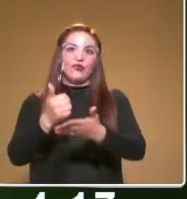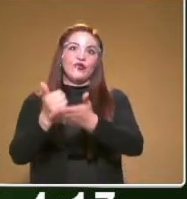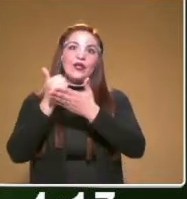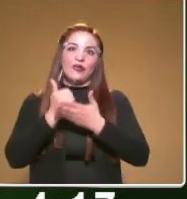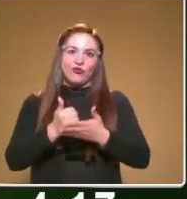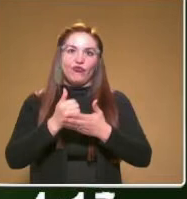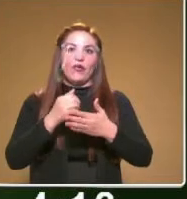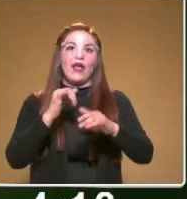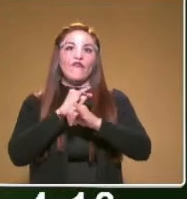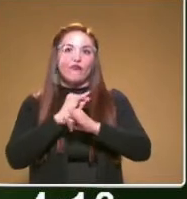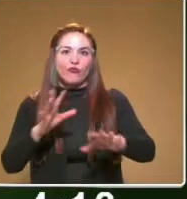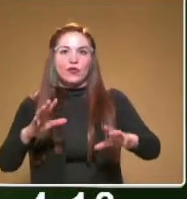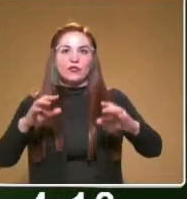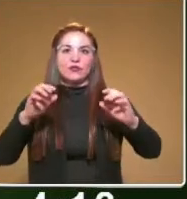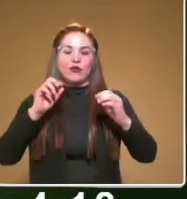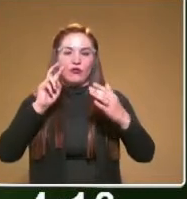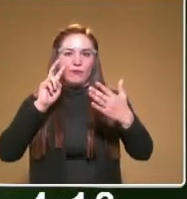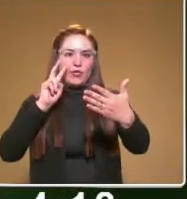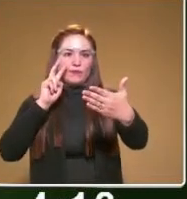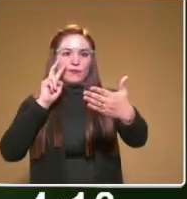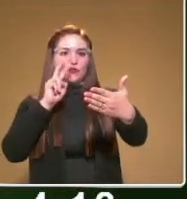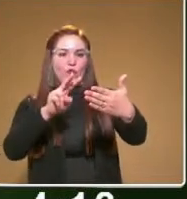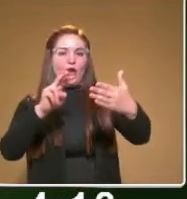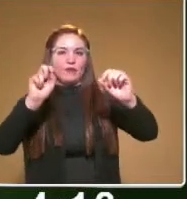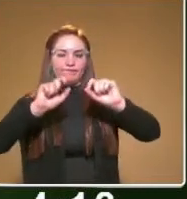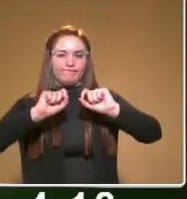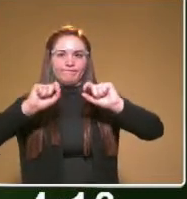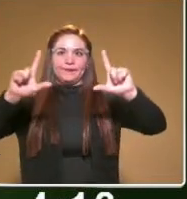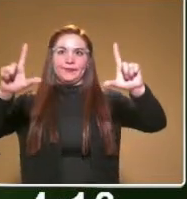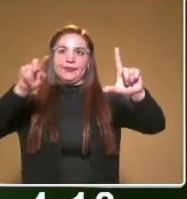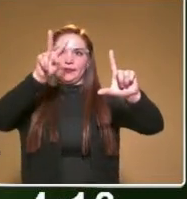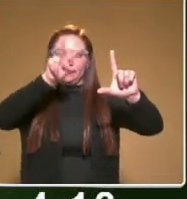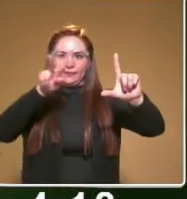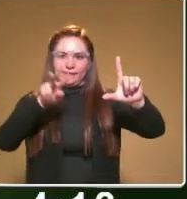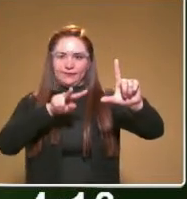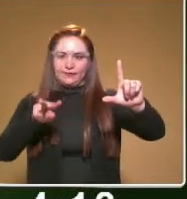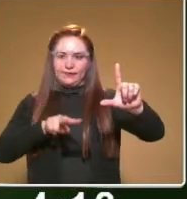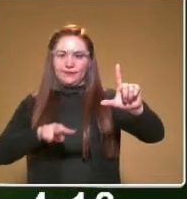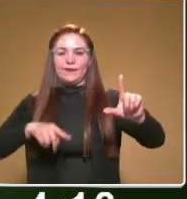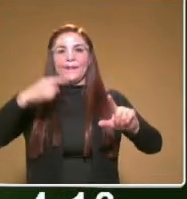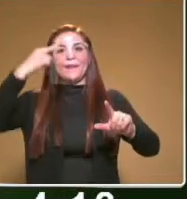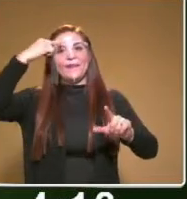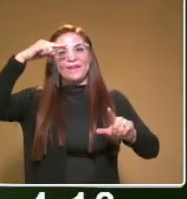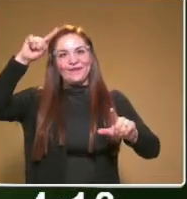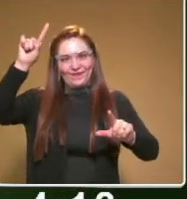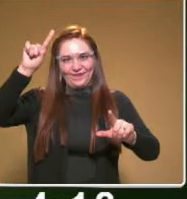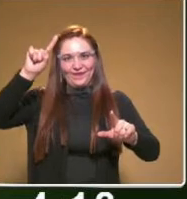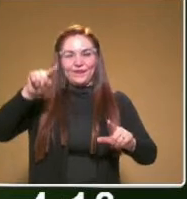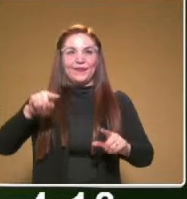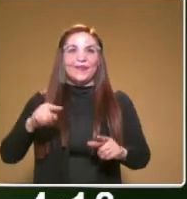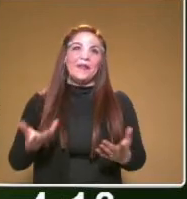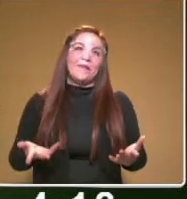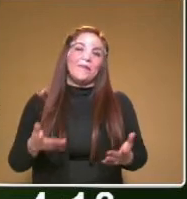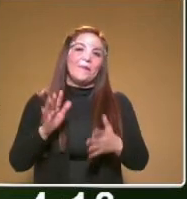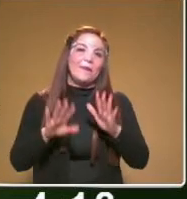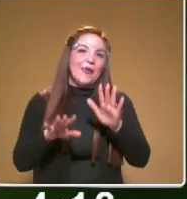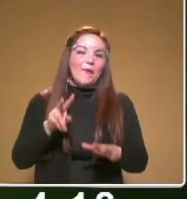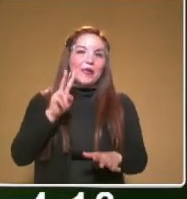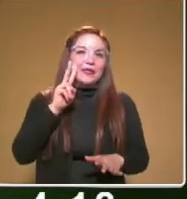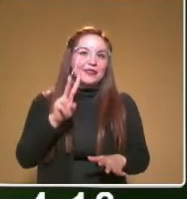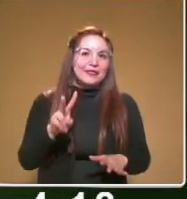representar la información de una manera que visualmente es más agradable. Muchas veces podemos ver un mapa conceptual y